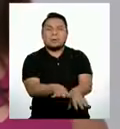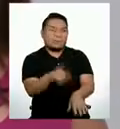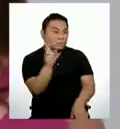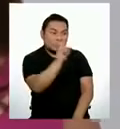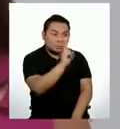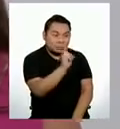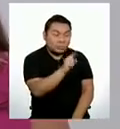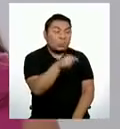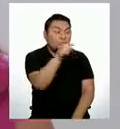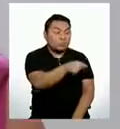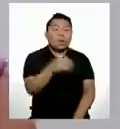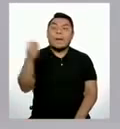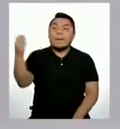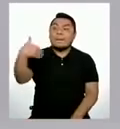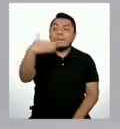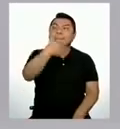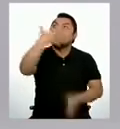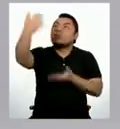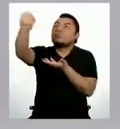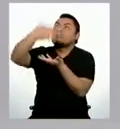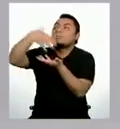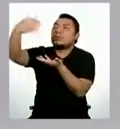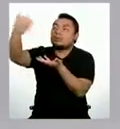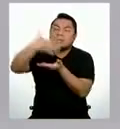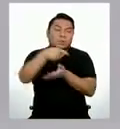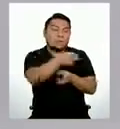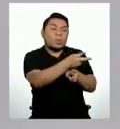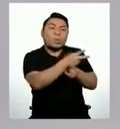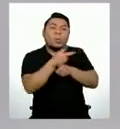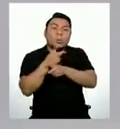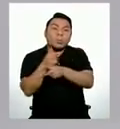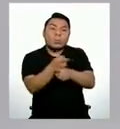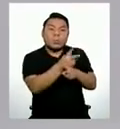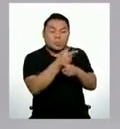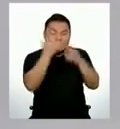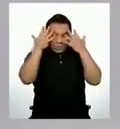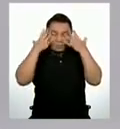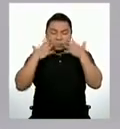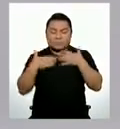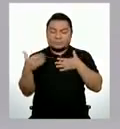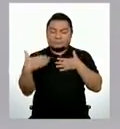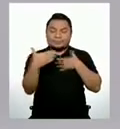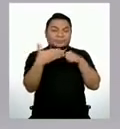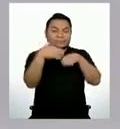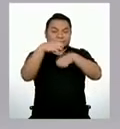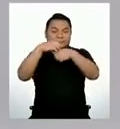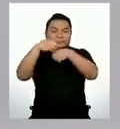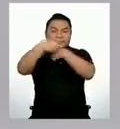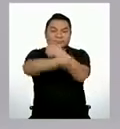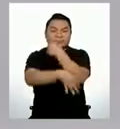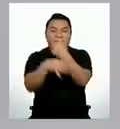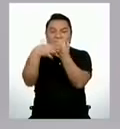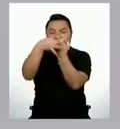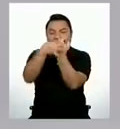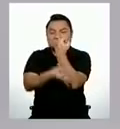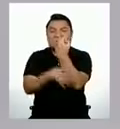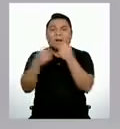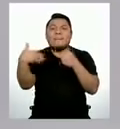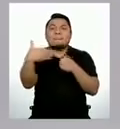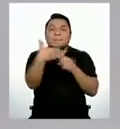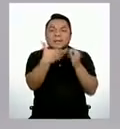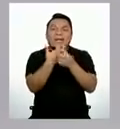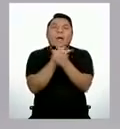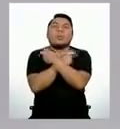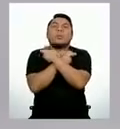Cuando coja los peces, ten cuidado con la piel que tiene. Debes quitarle las escamas y los